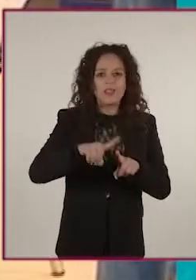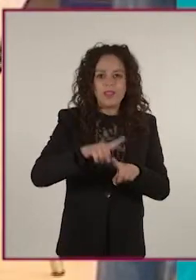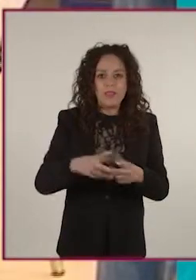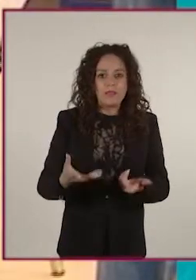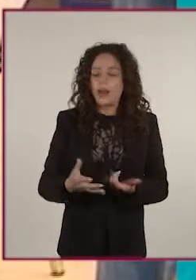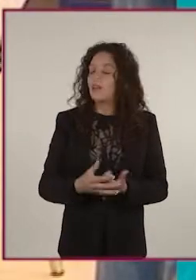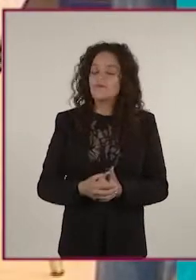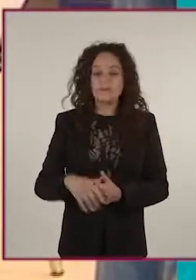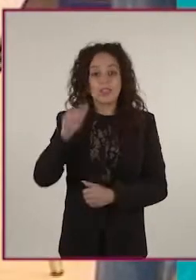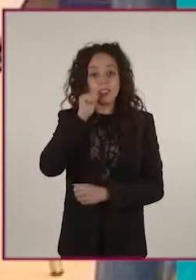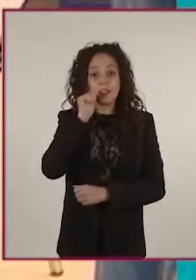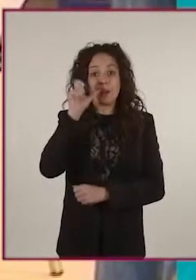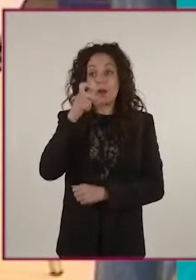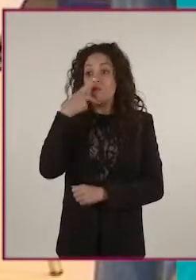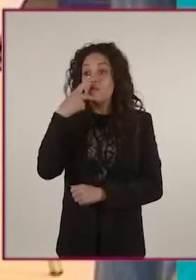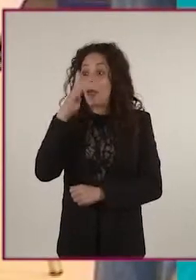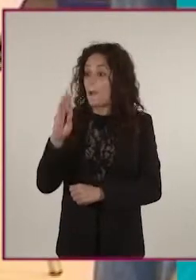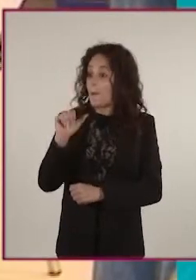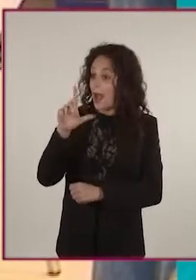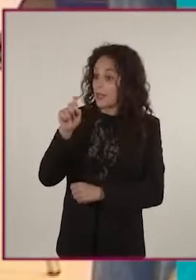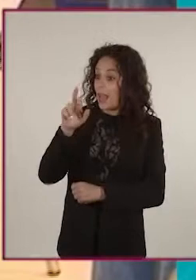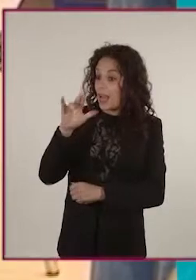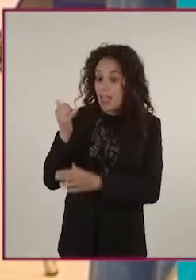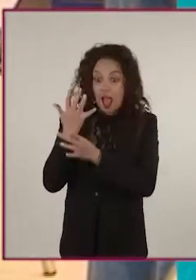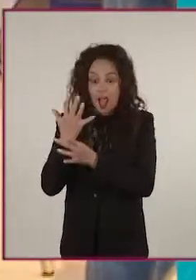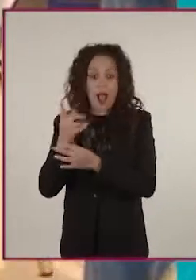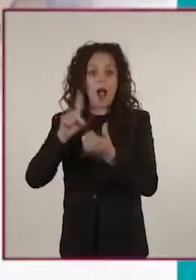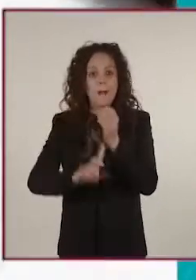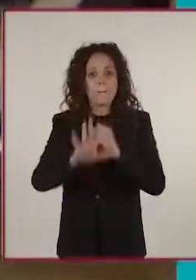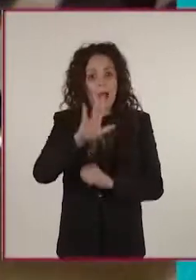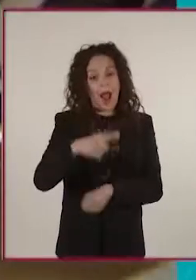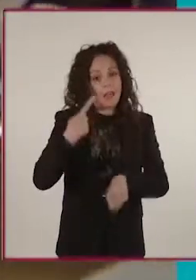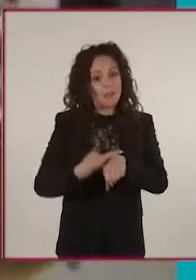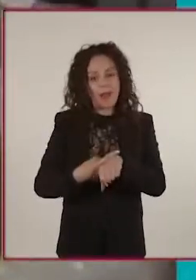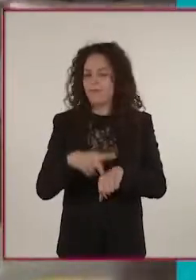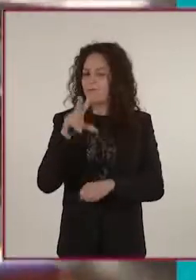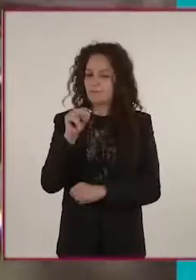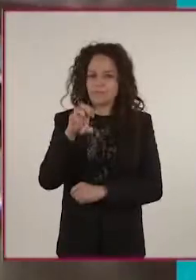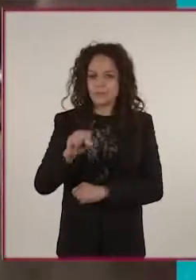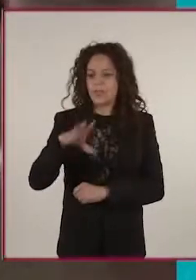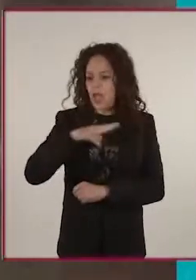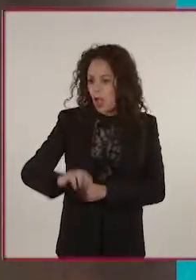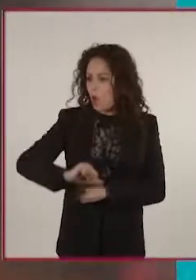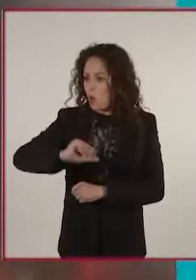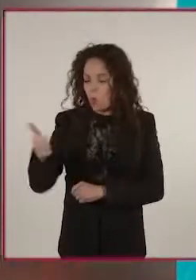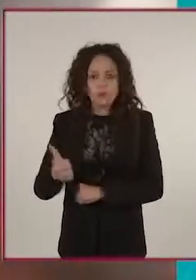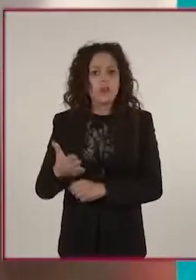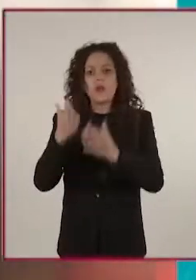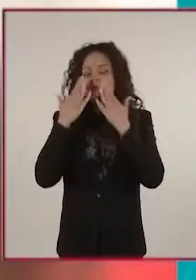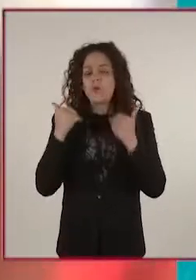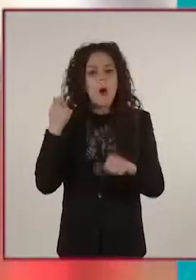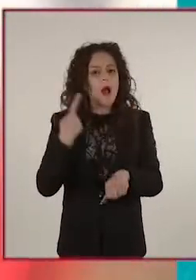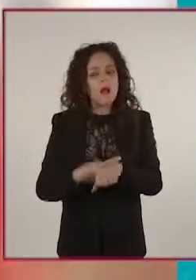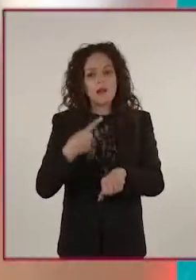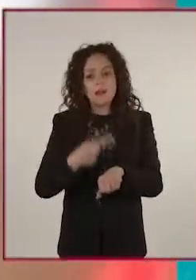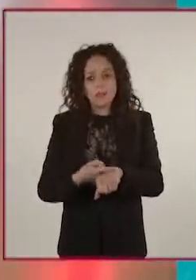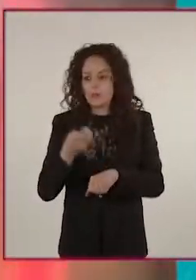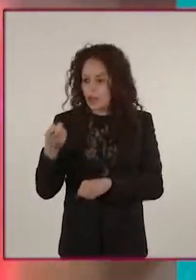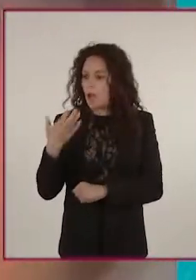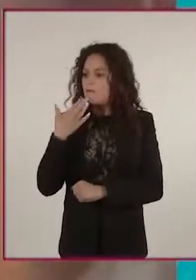con enfermedad. Bacterias, enfermedad. En este caso es totalmente no, hay muchas bacterias que no producen enfermedad y que nos